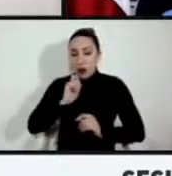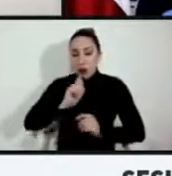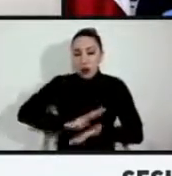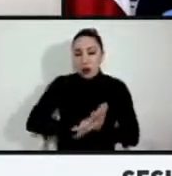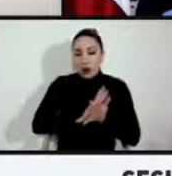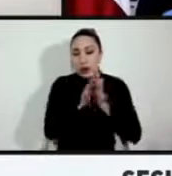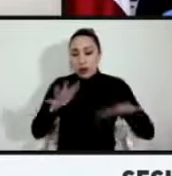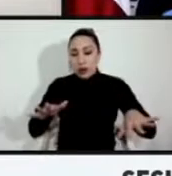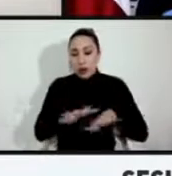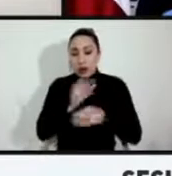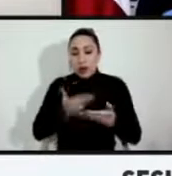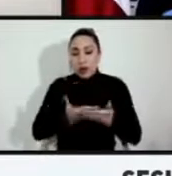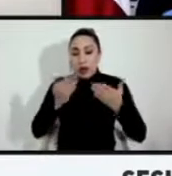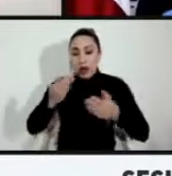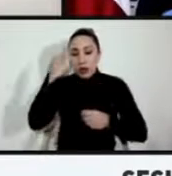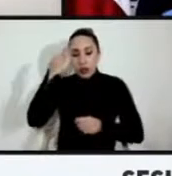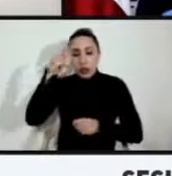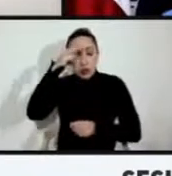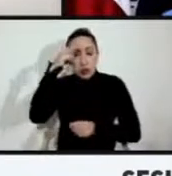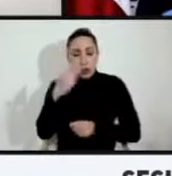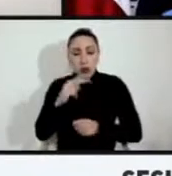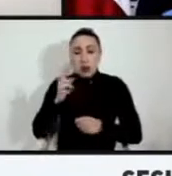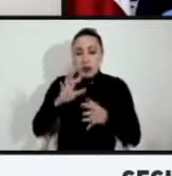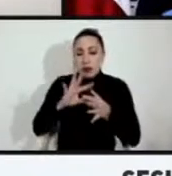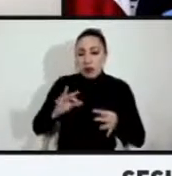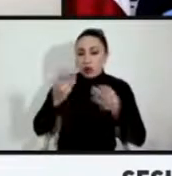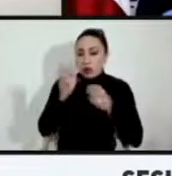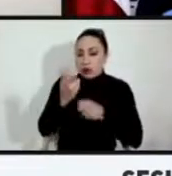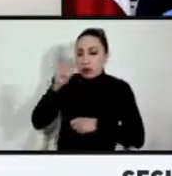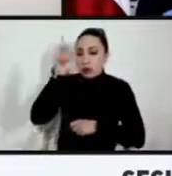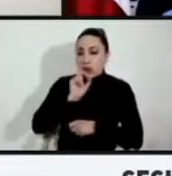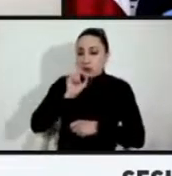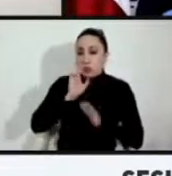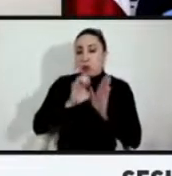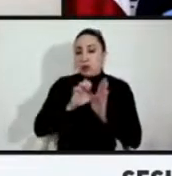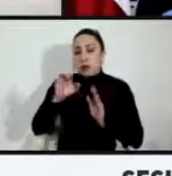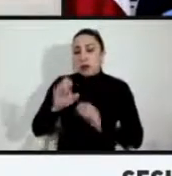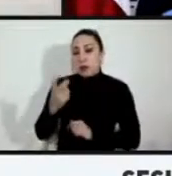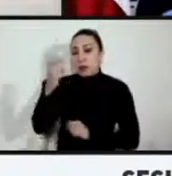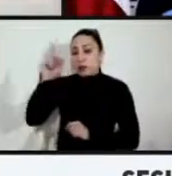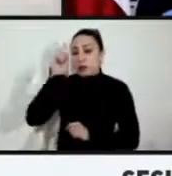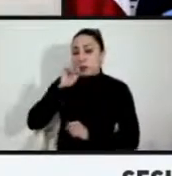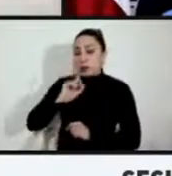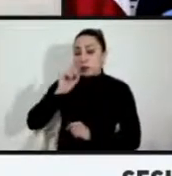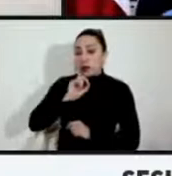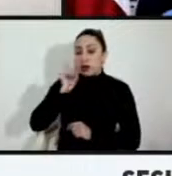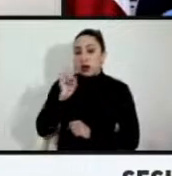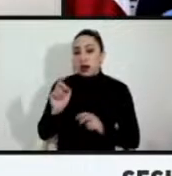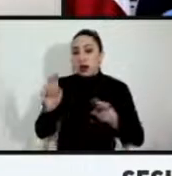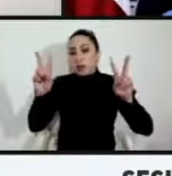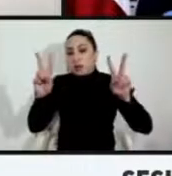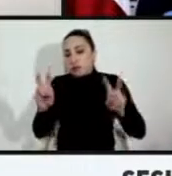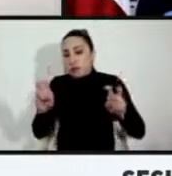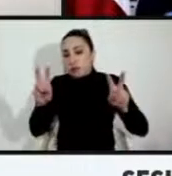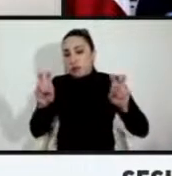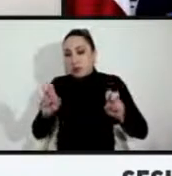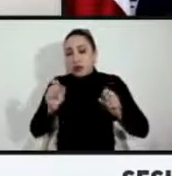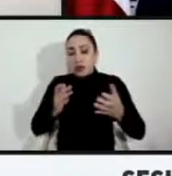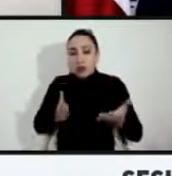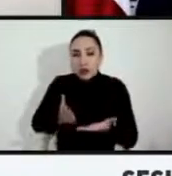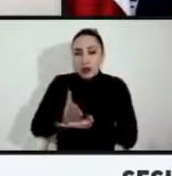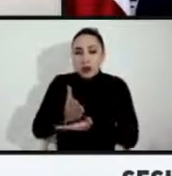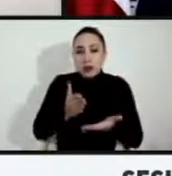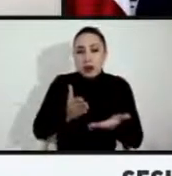esas mujeres, por ejemplo, de aquellas que transgredieron el, entre comillas, deber ser